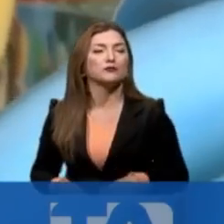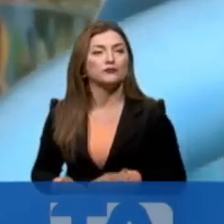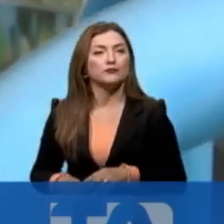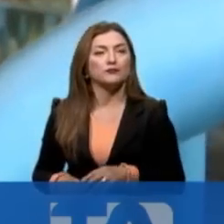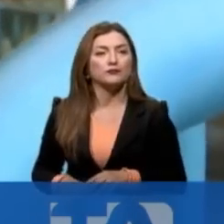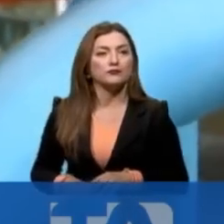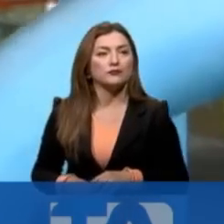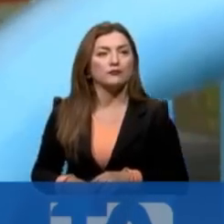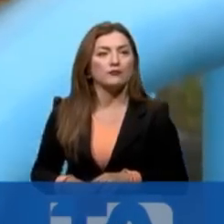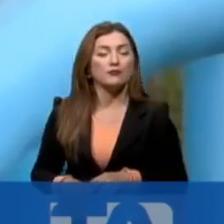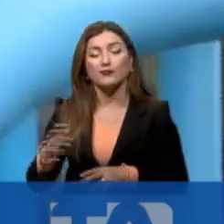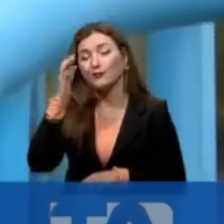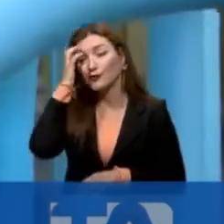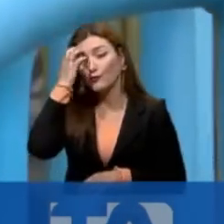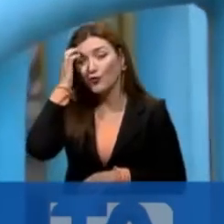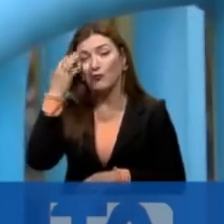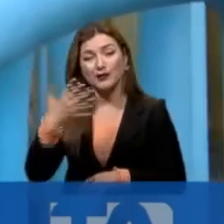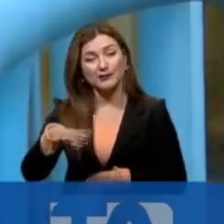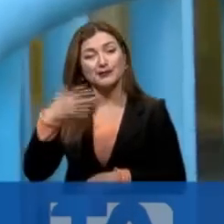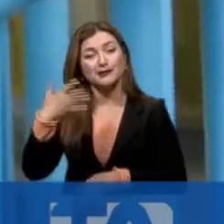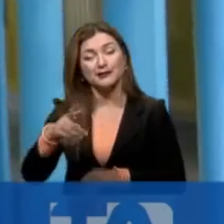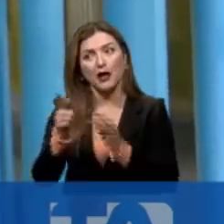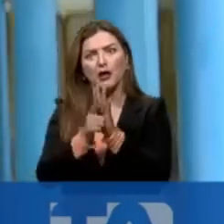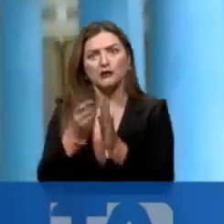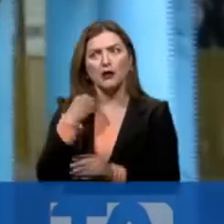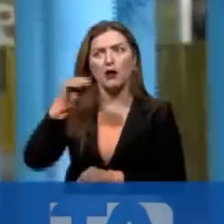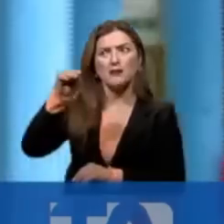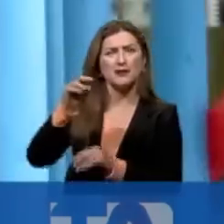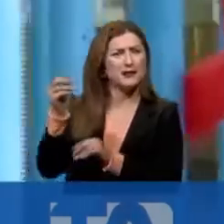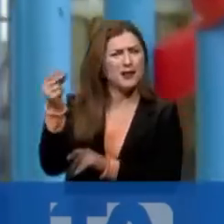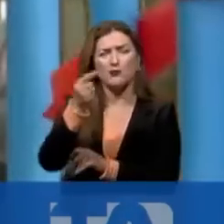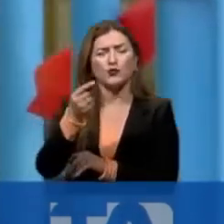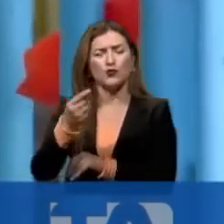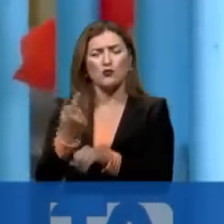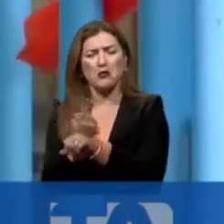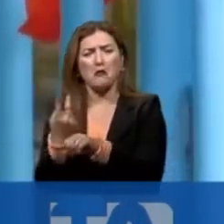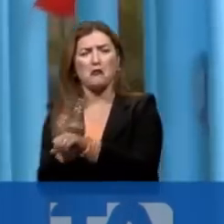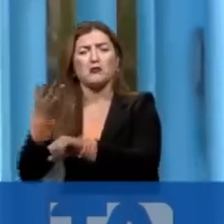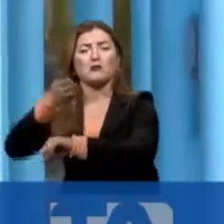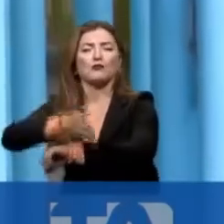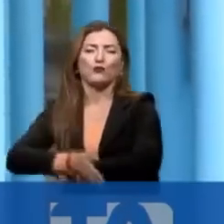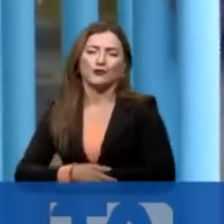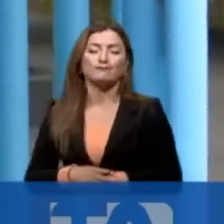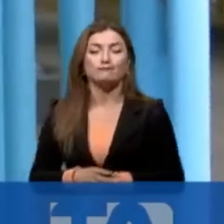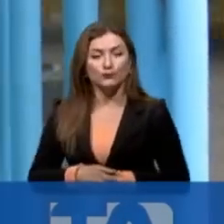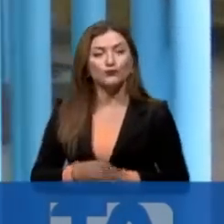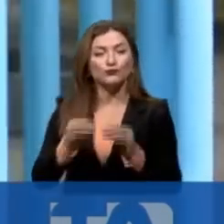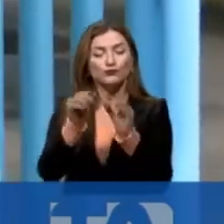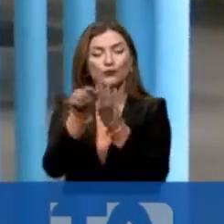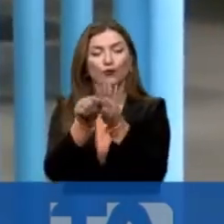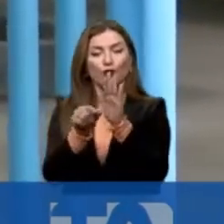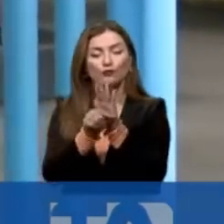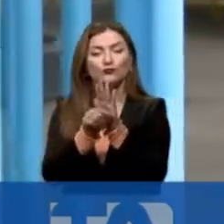atrapadas. Lo preocupante es que la alerta no se emitió inmediatamente, sino horas después. Para más información, nuestra